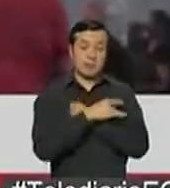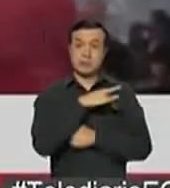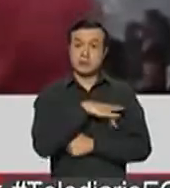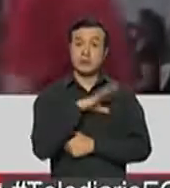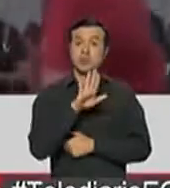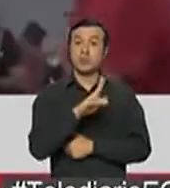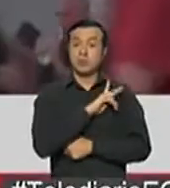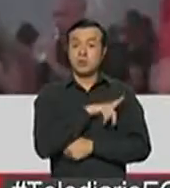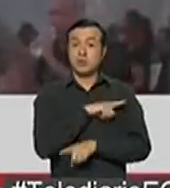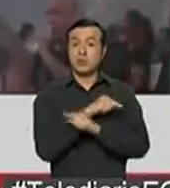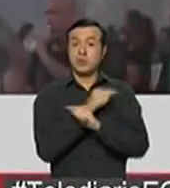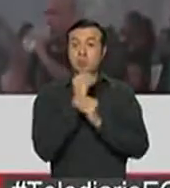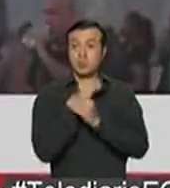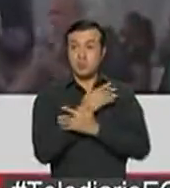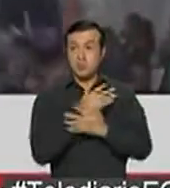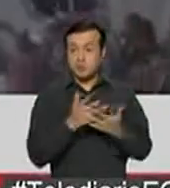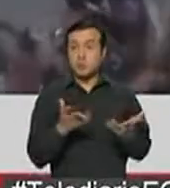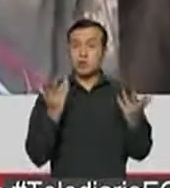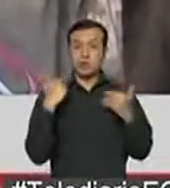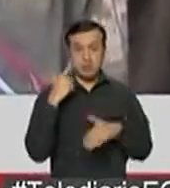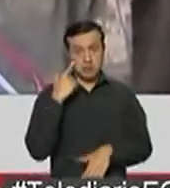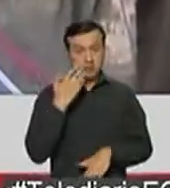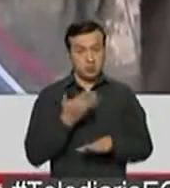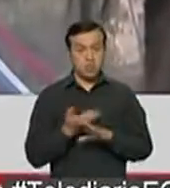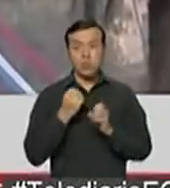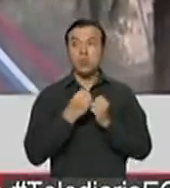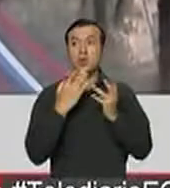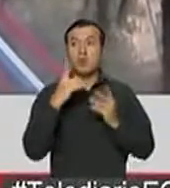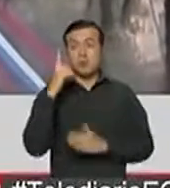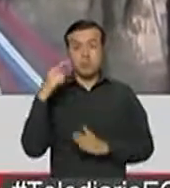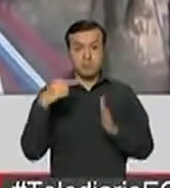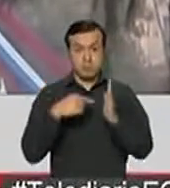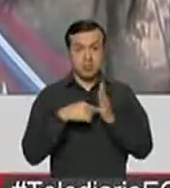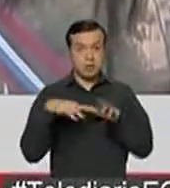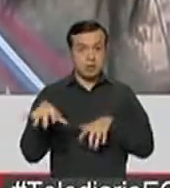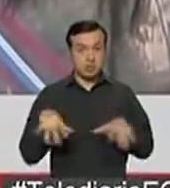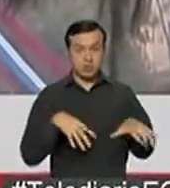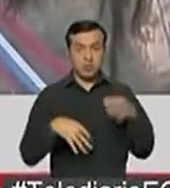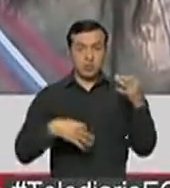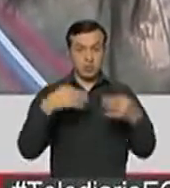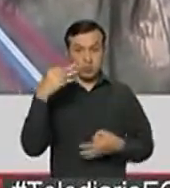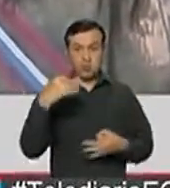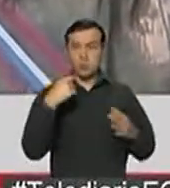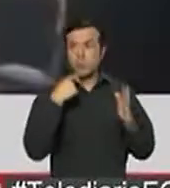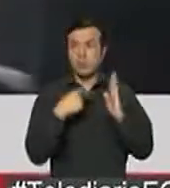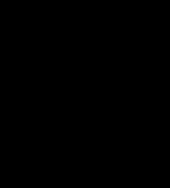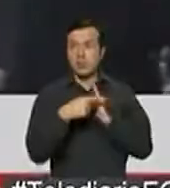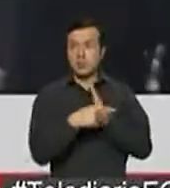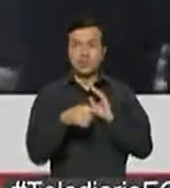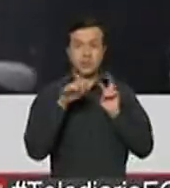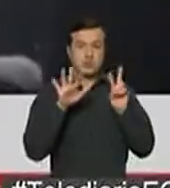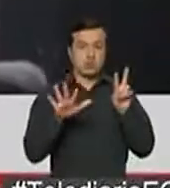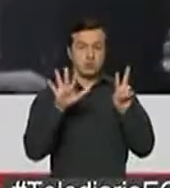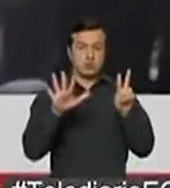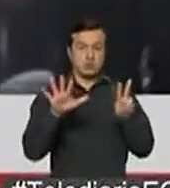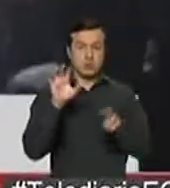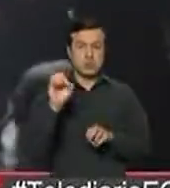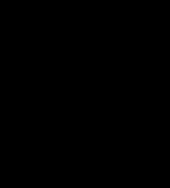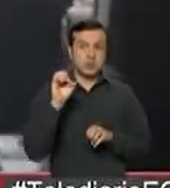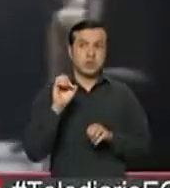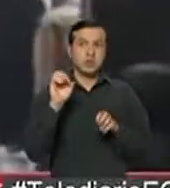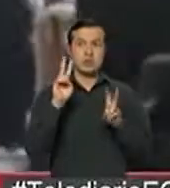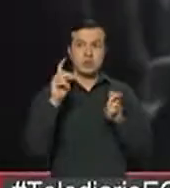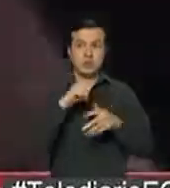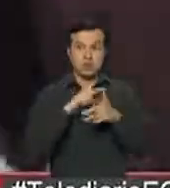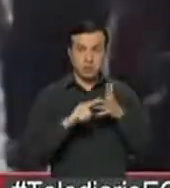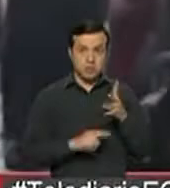su Twitter, publicó que ya han presentado más de 1.000 acciones judiciales, entre las que figuran 770 querellas por